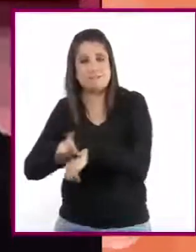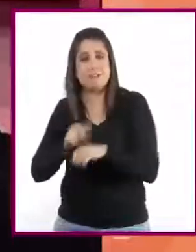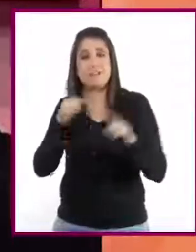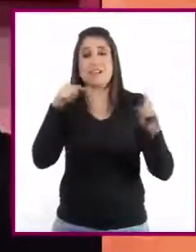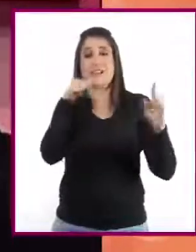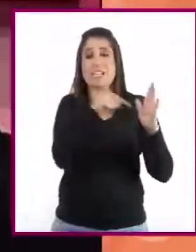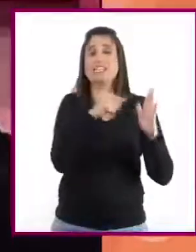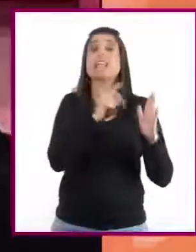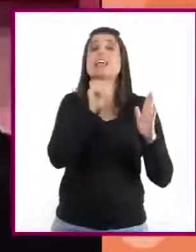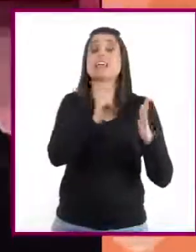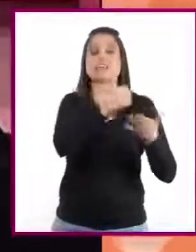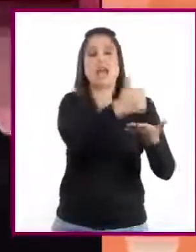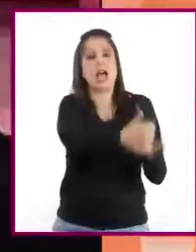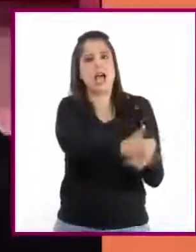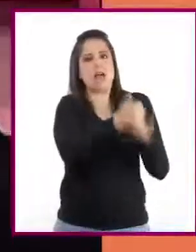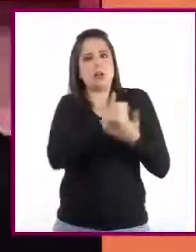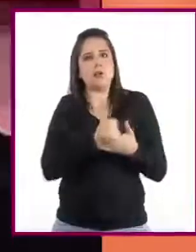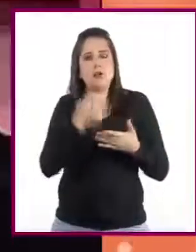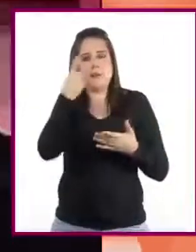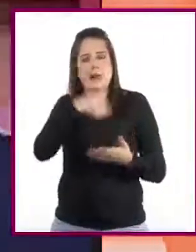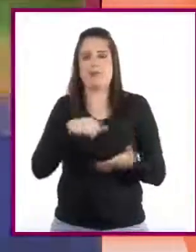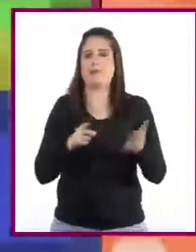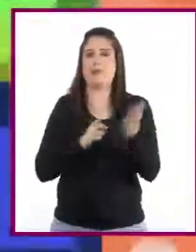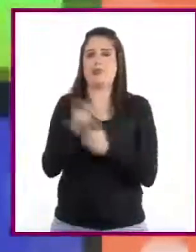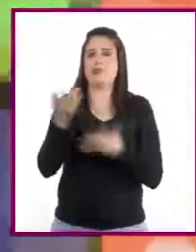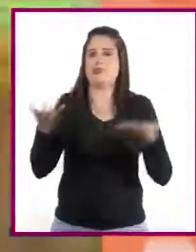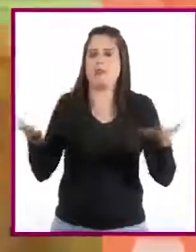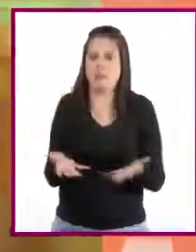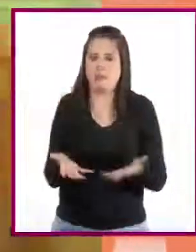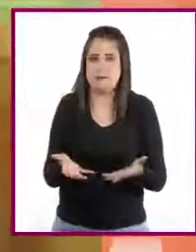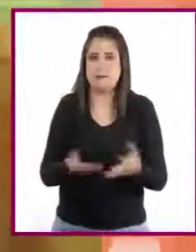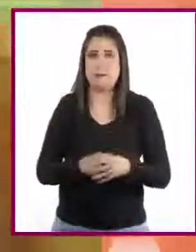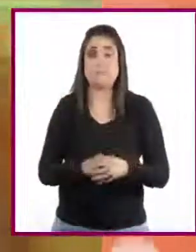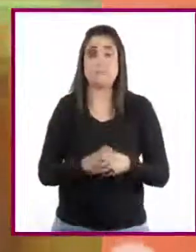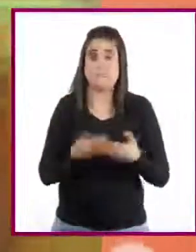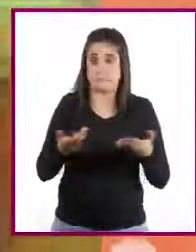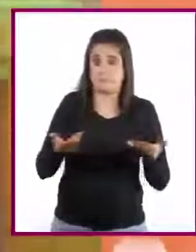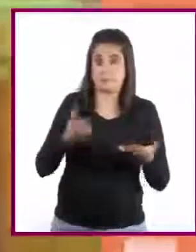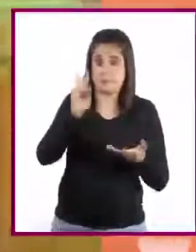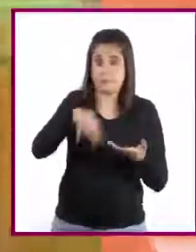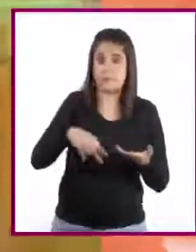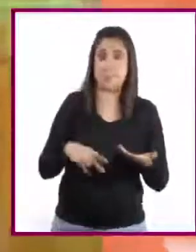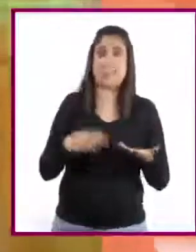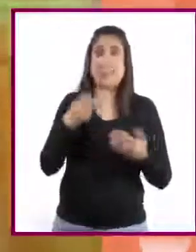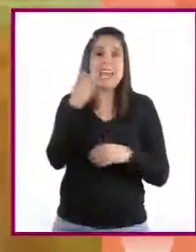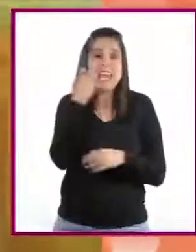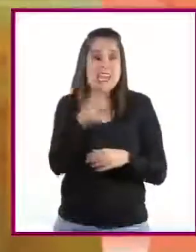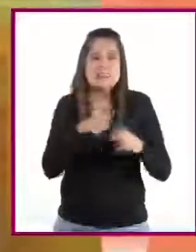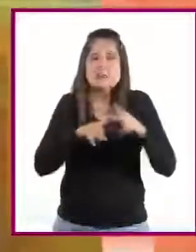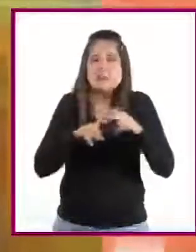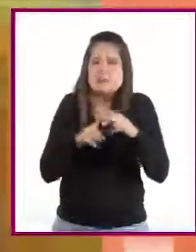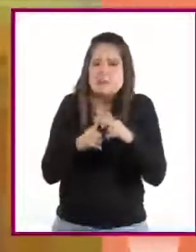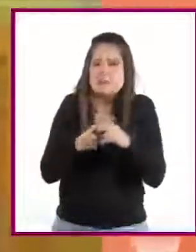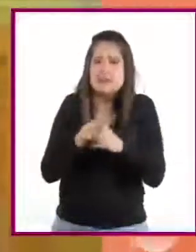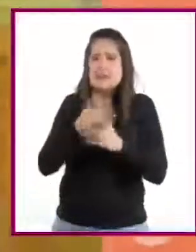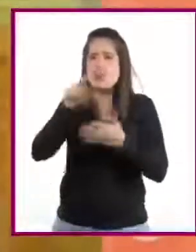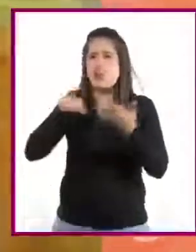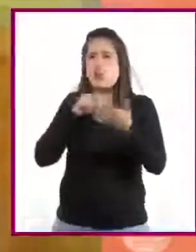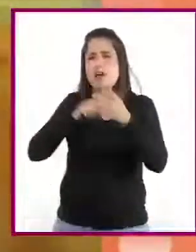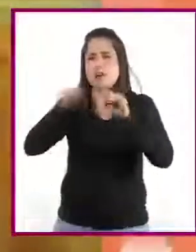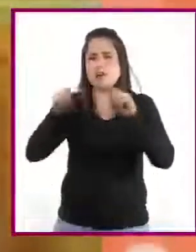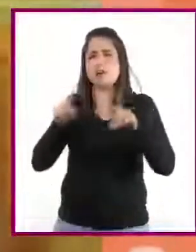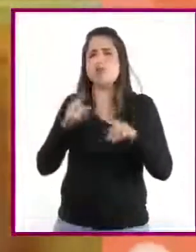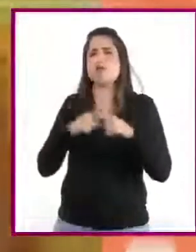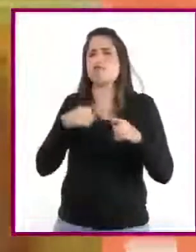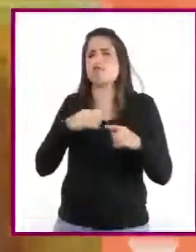están ayudándonos a ejercer nuestros derechos, ¿verdad? Y esto comienza desde los lugares donde nos